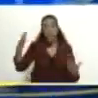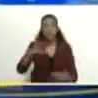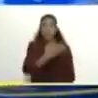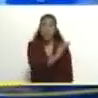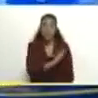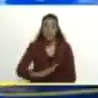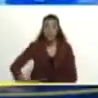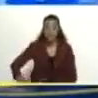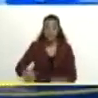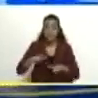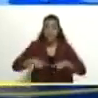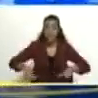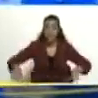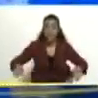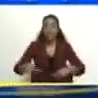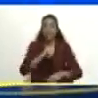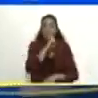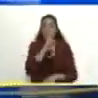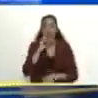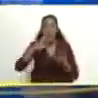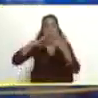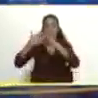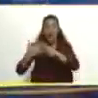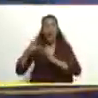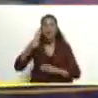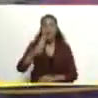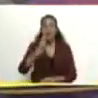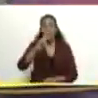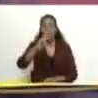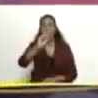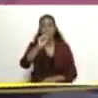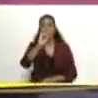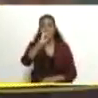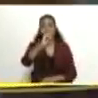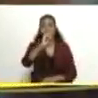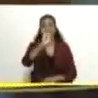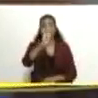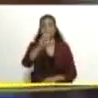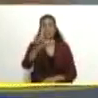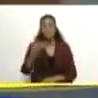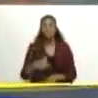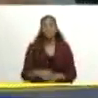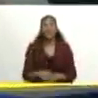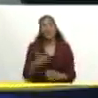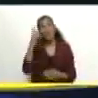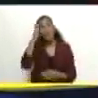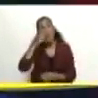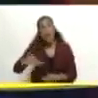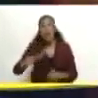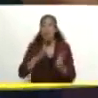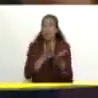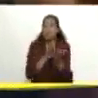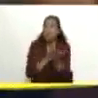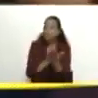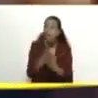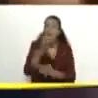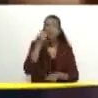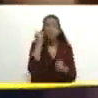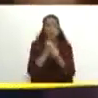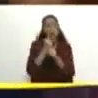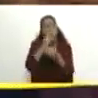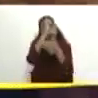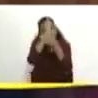gran abrazo desde Brasil, como usted lo ha manifestado, ciertamente, un pueblo leal, trabajador,